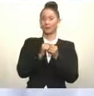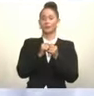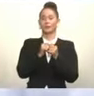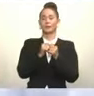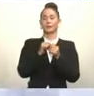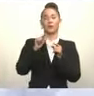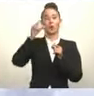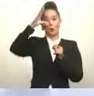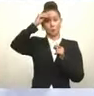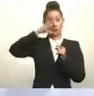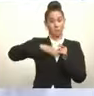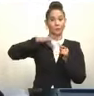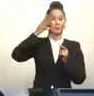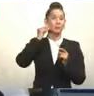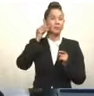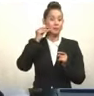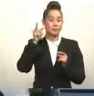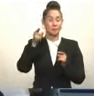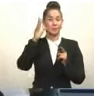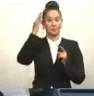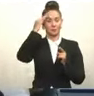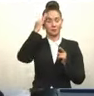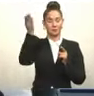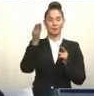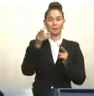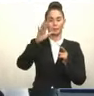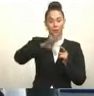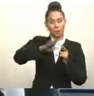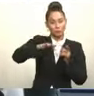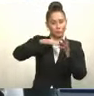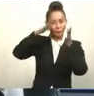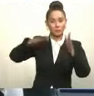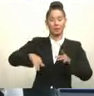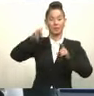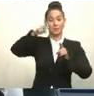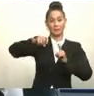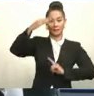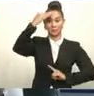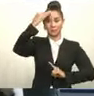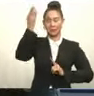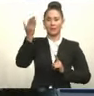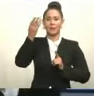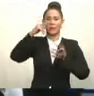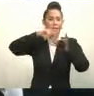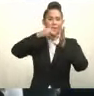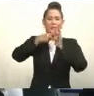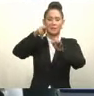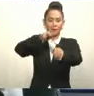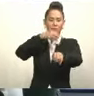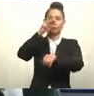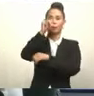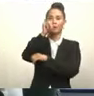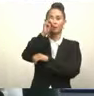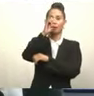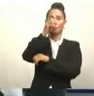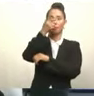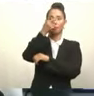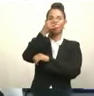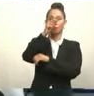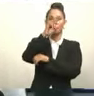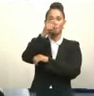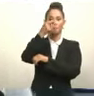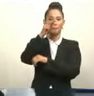Mejía y como Rafael Solano. Nuestros muchachos tienen que saber qué es eso que se llama merengue, de dónde viene y